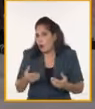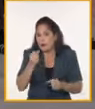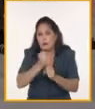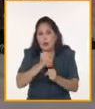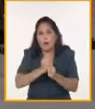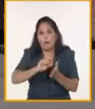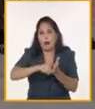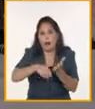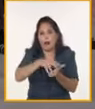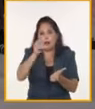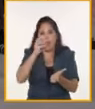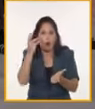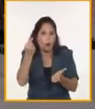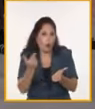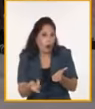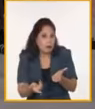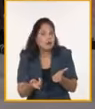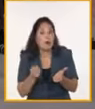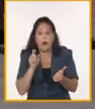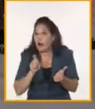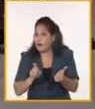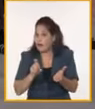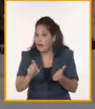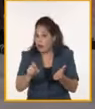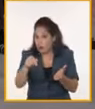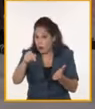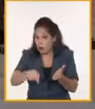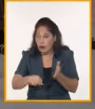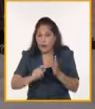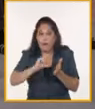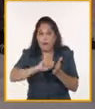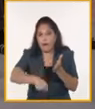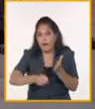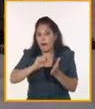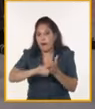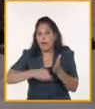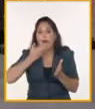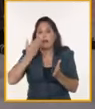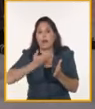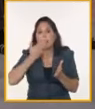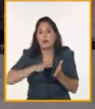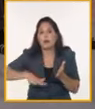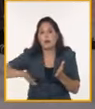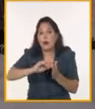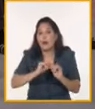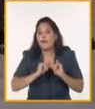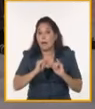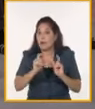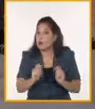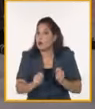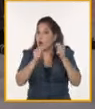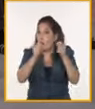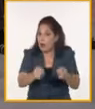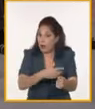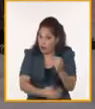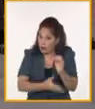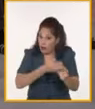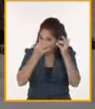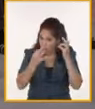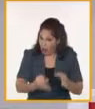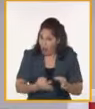va a contratar porque tiene que al final hoy se hace firma como una declaración de que todos esos datos que él está brindando son reales